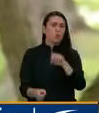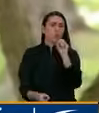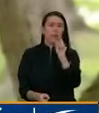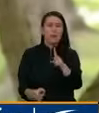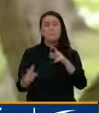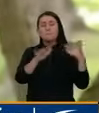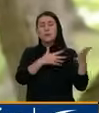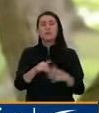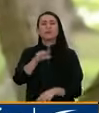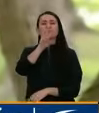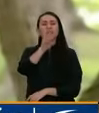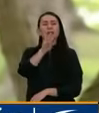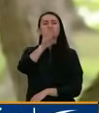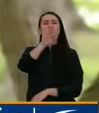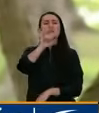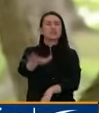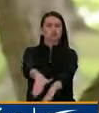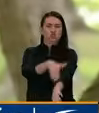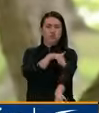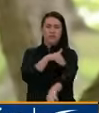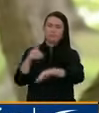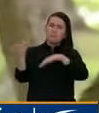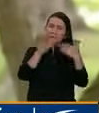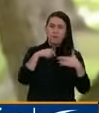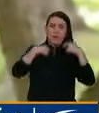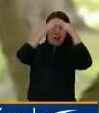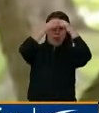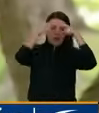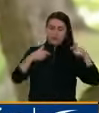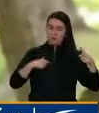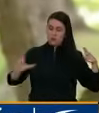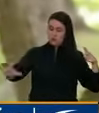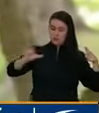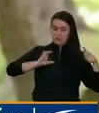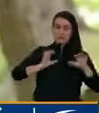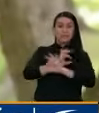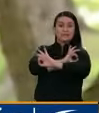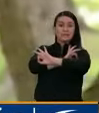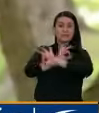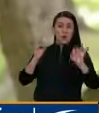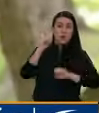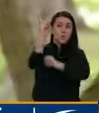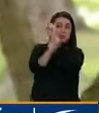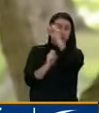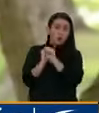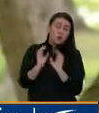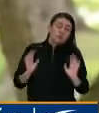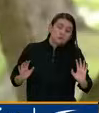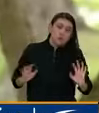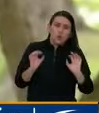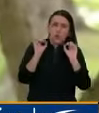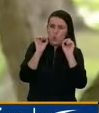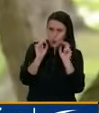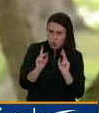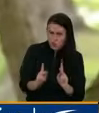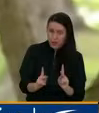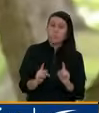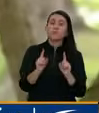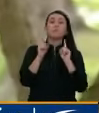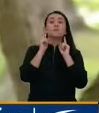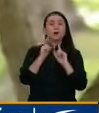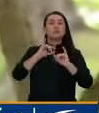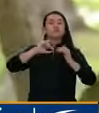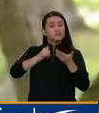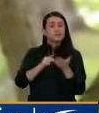de pesos los que dejará de recibir el Estado colombiano el próximo año por esta decisión y que sí se hará un recorte